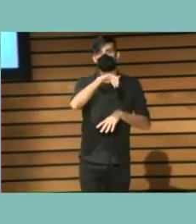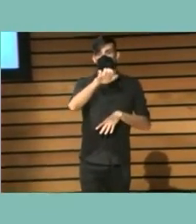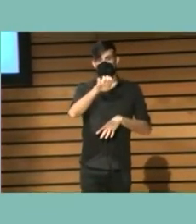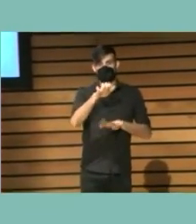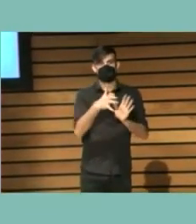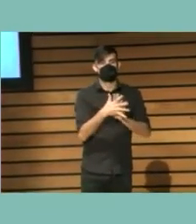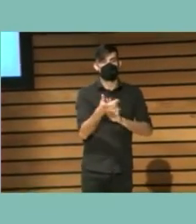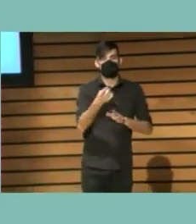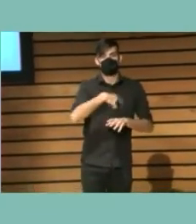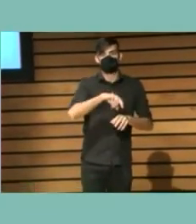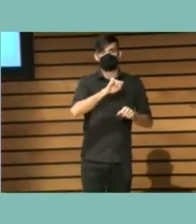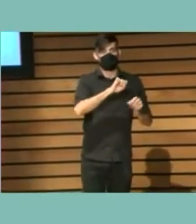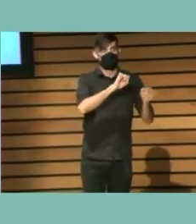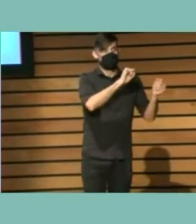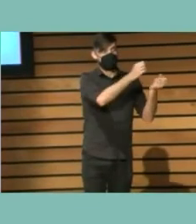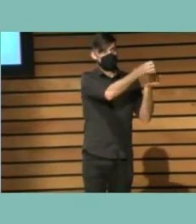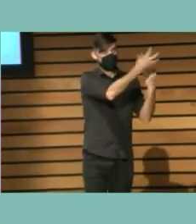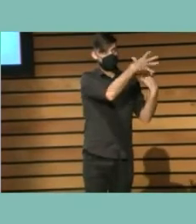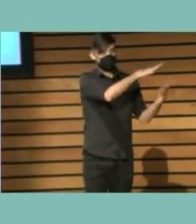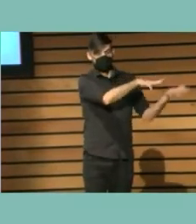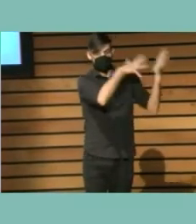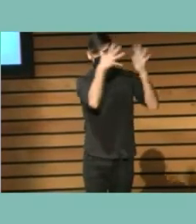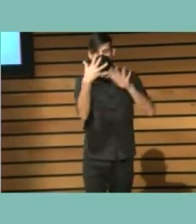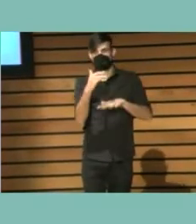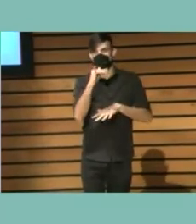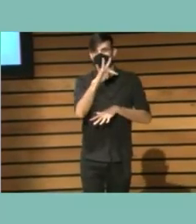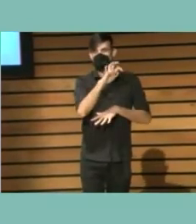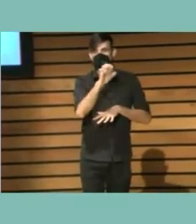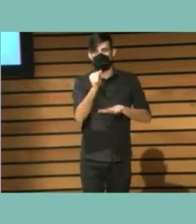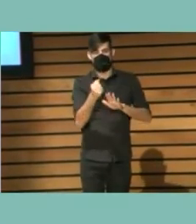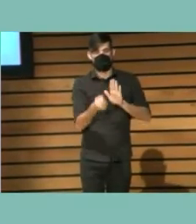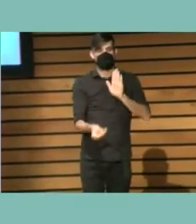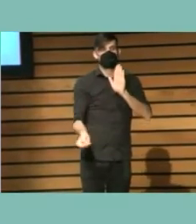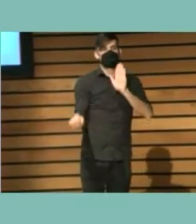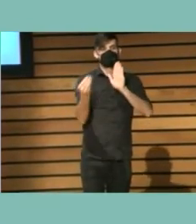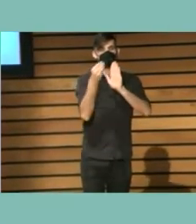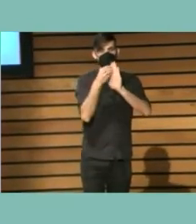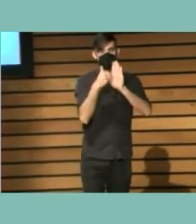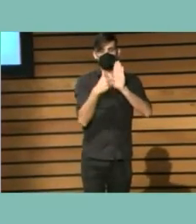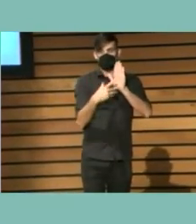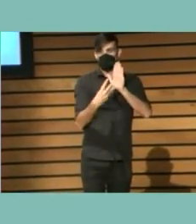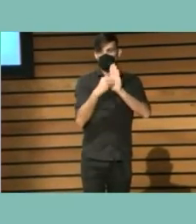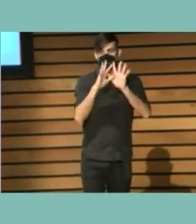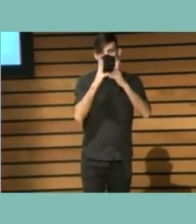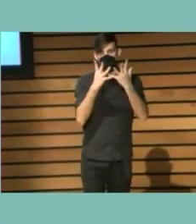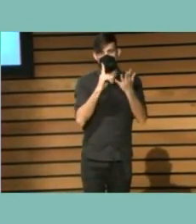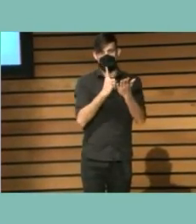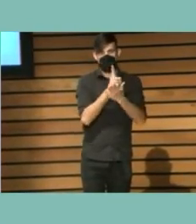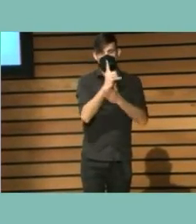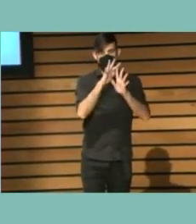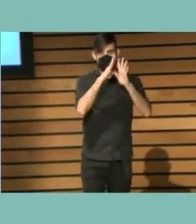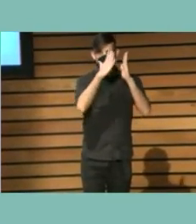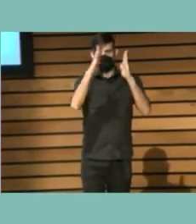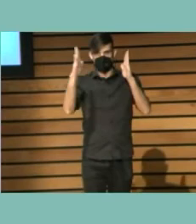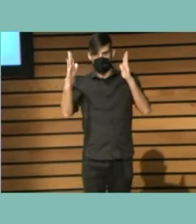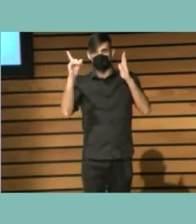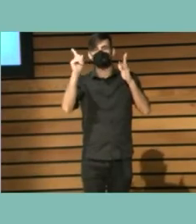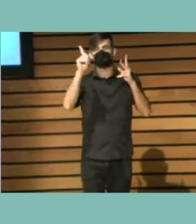nosotros estamos volcándolos en IFLA, y IFLA lo mantiene en este mapa, sino que además, no cuantitativamente,